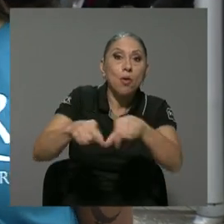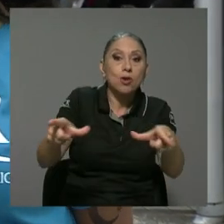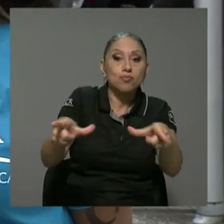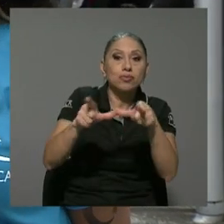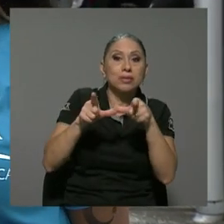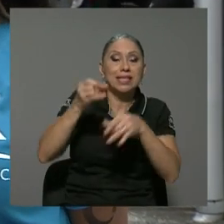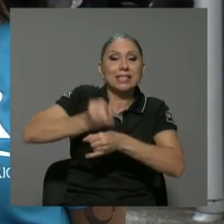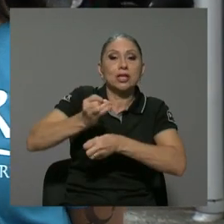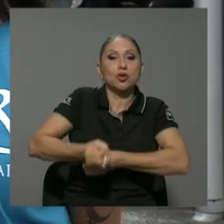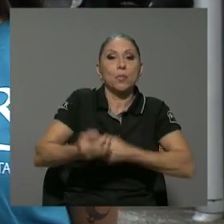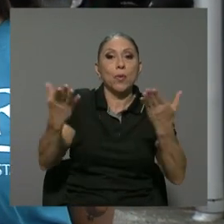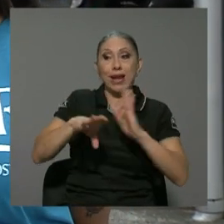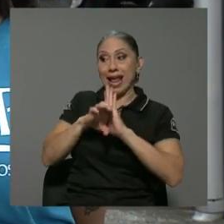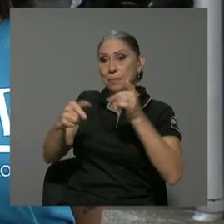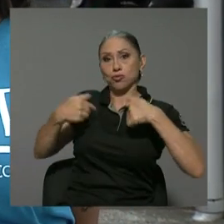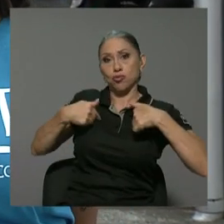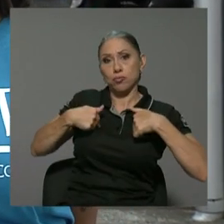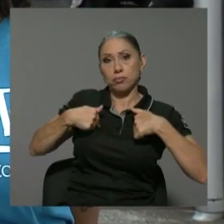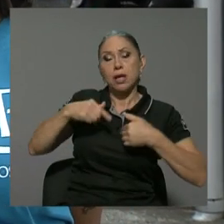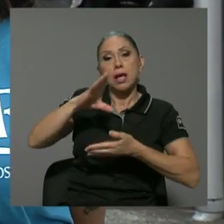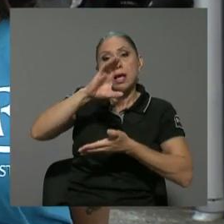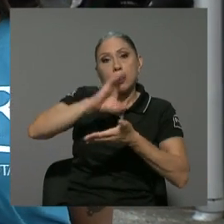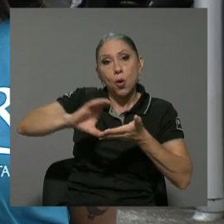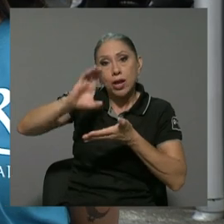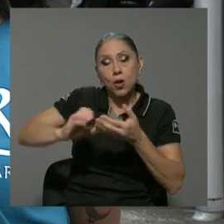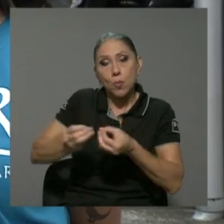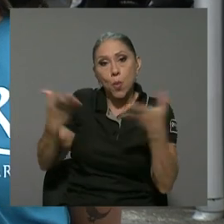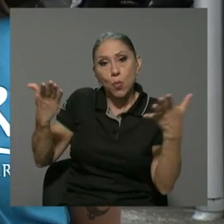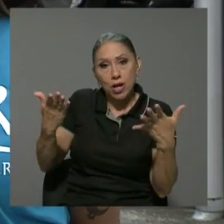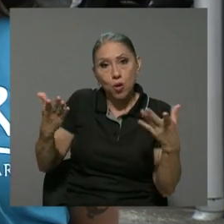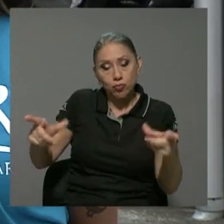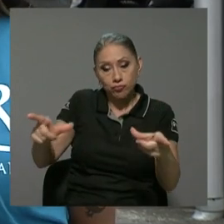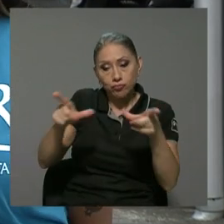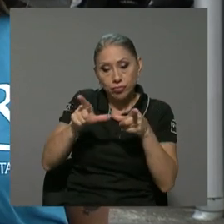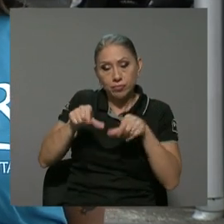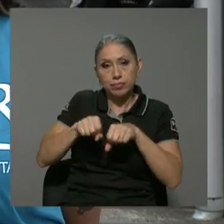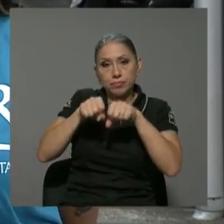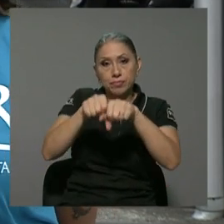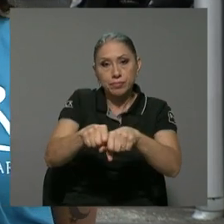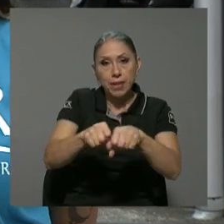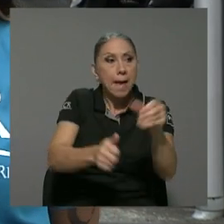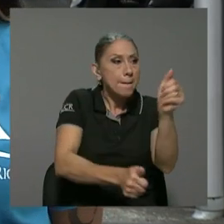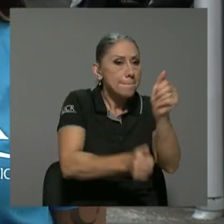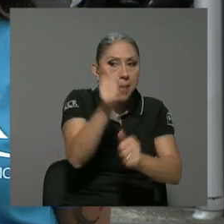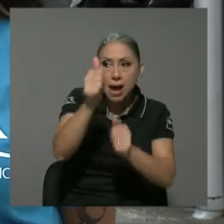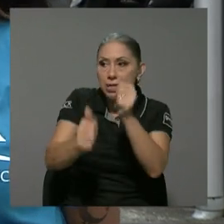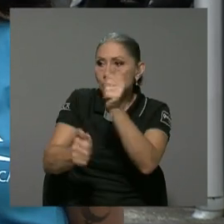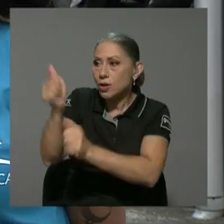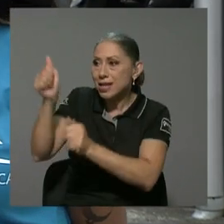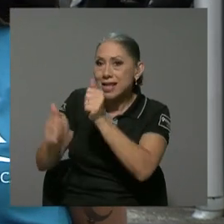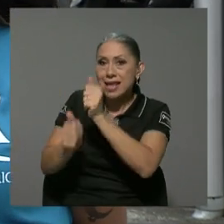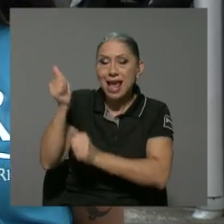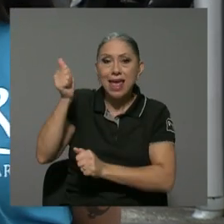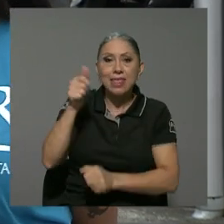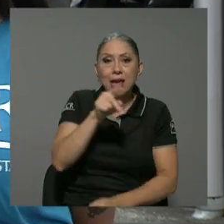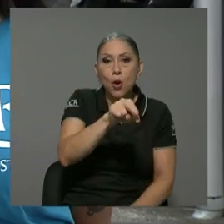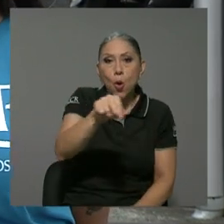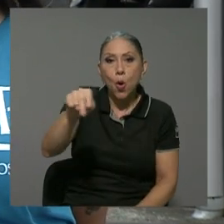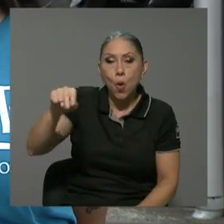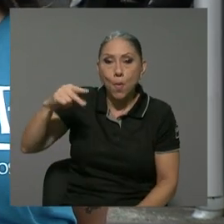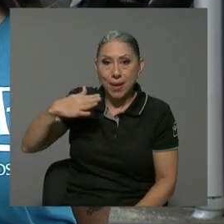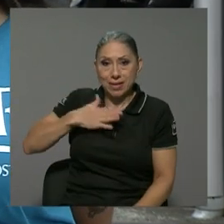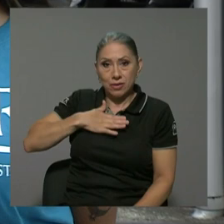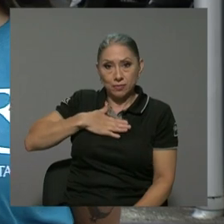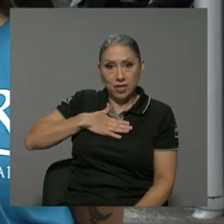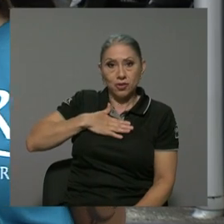En mi caso personal, soy graduada de un colegio público también, y la mayoría de personas que he tenido como compañeras y compañeros en